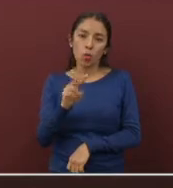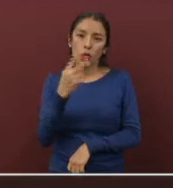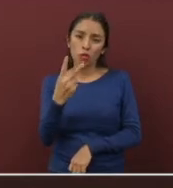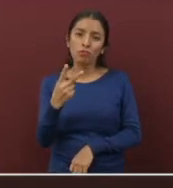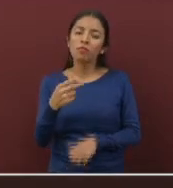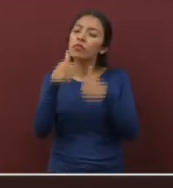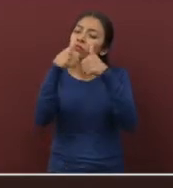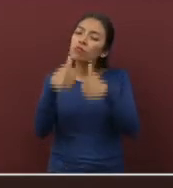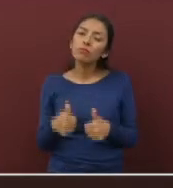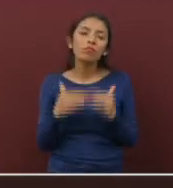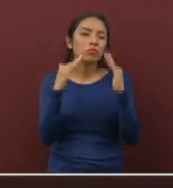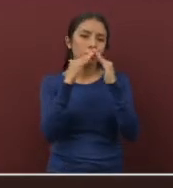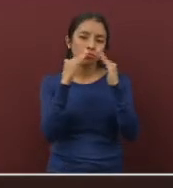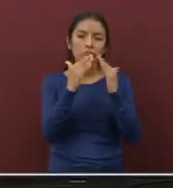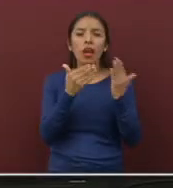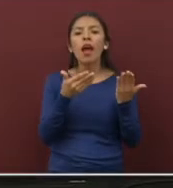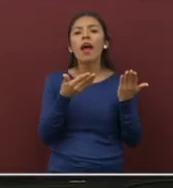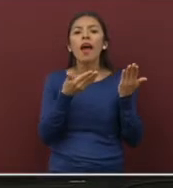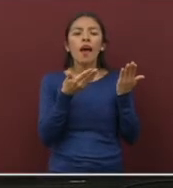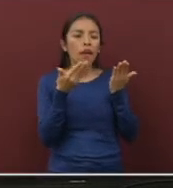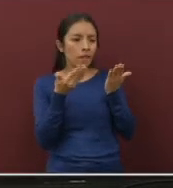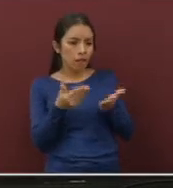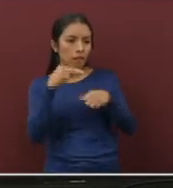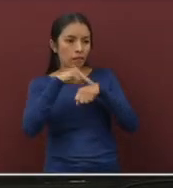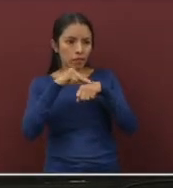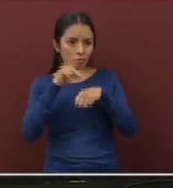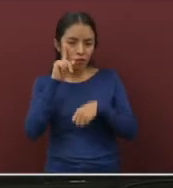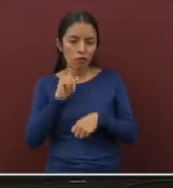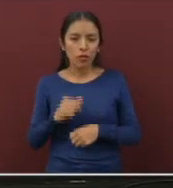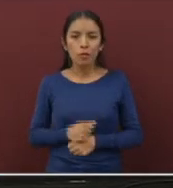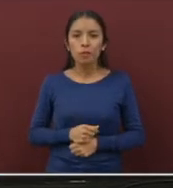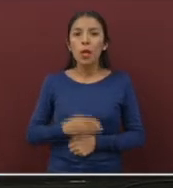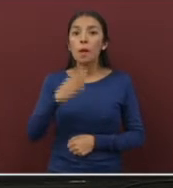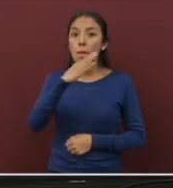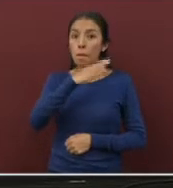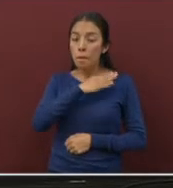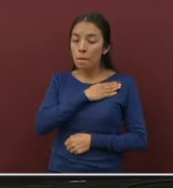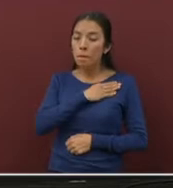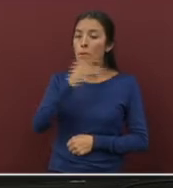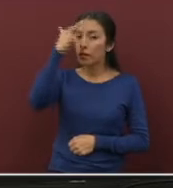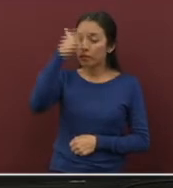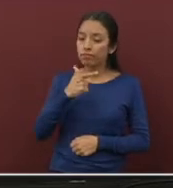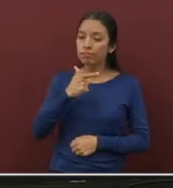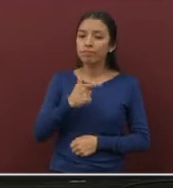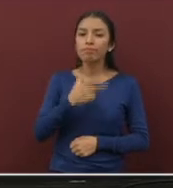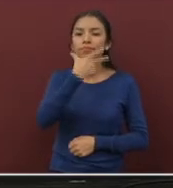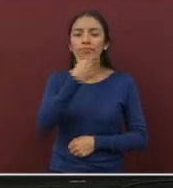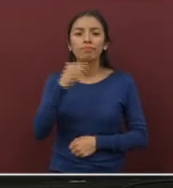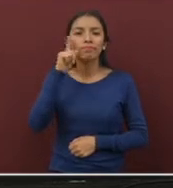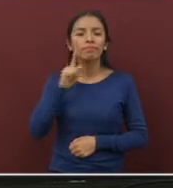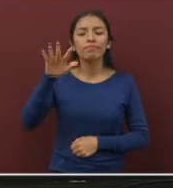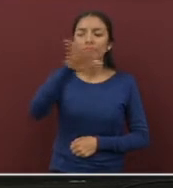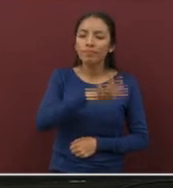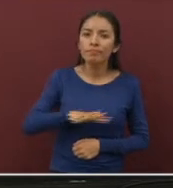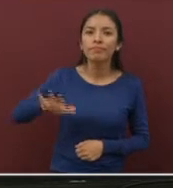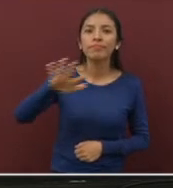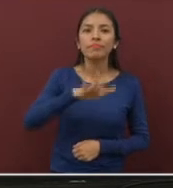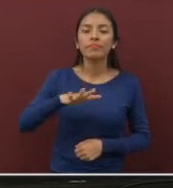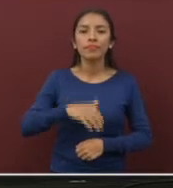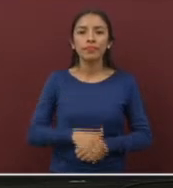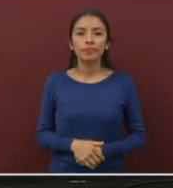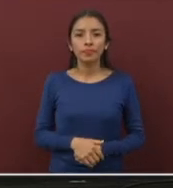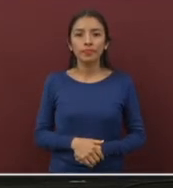doctora nalu suárez rebolledo buenas noches a todos ya todas como parte de nuestra vida